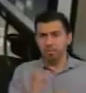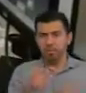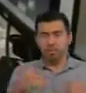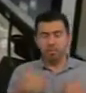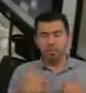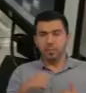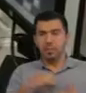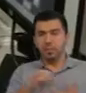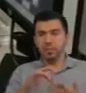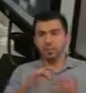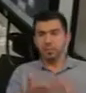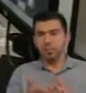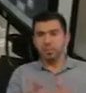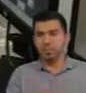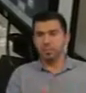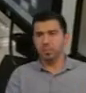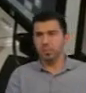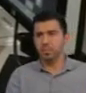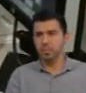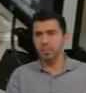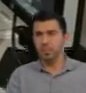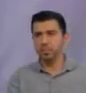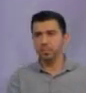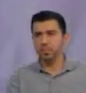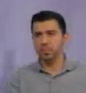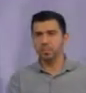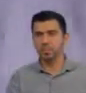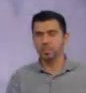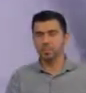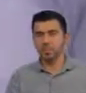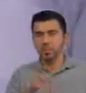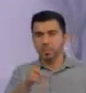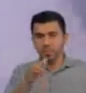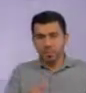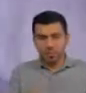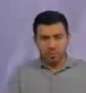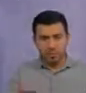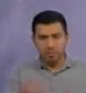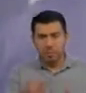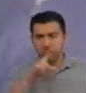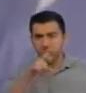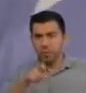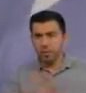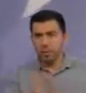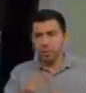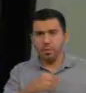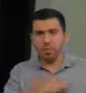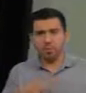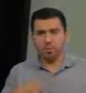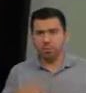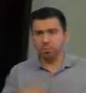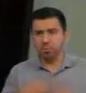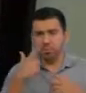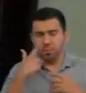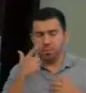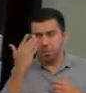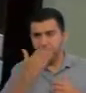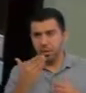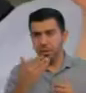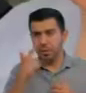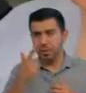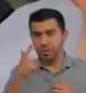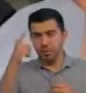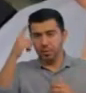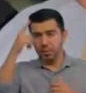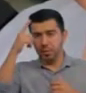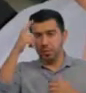en la clínica Pequeños Animales de Bucaramanga donde se recibió el jaguar, que se valoró inmediatamente con varias radiografías que darían el diagnóstico